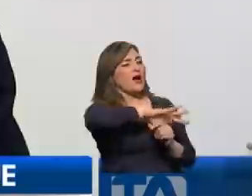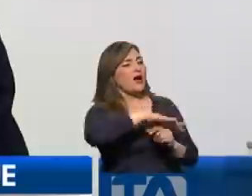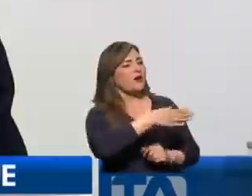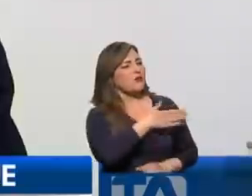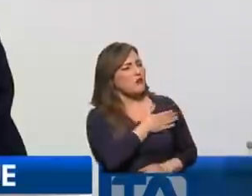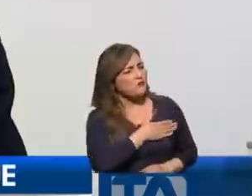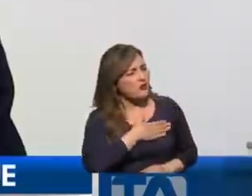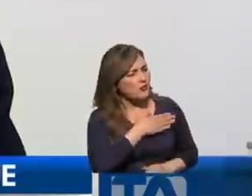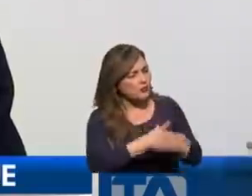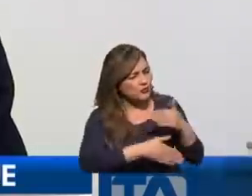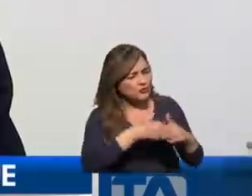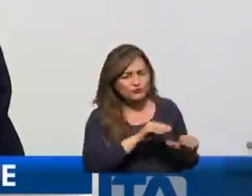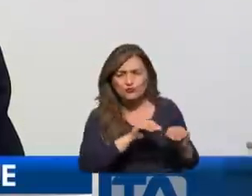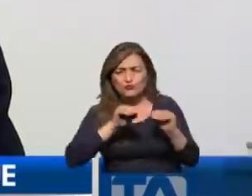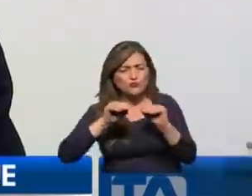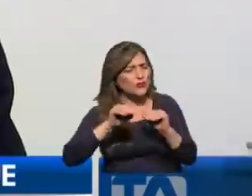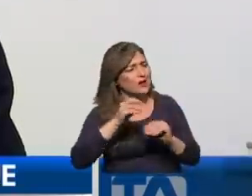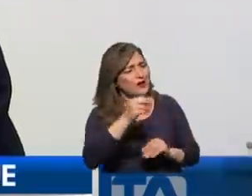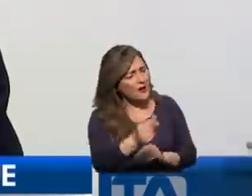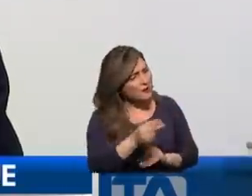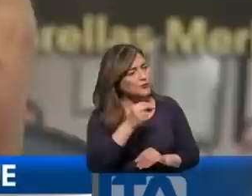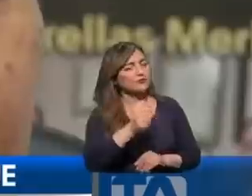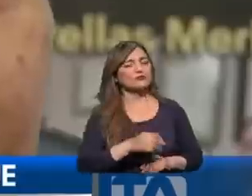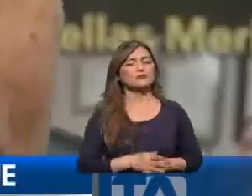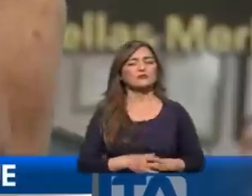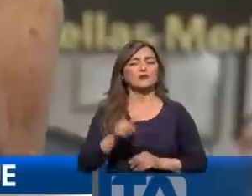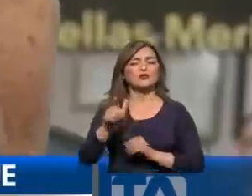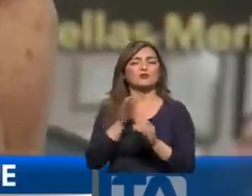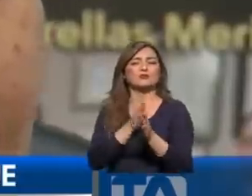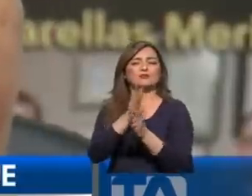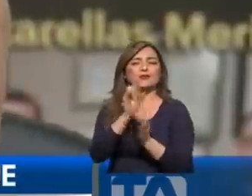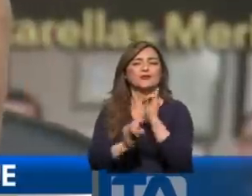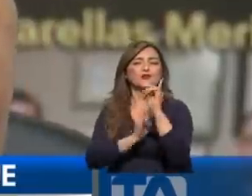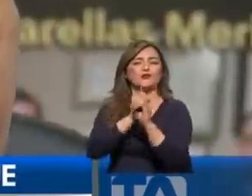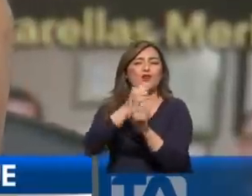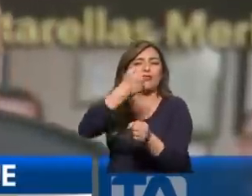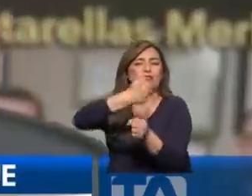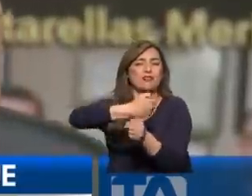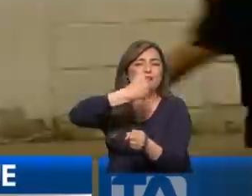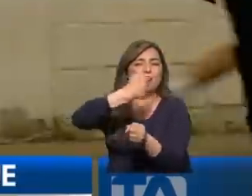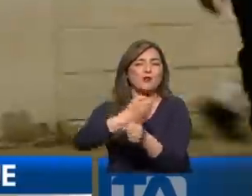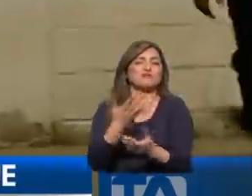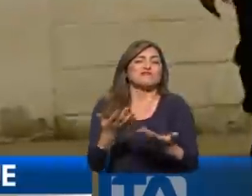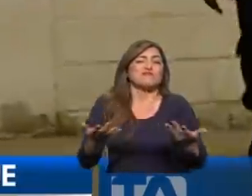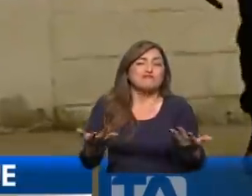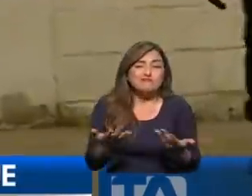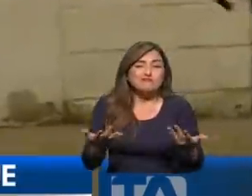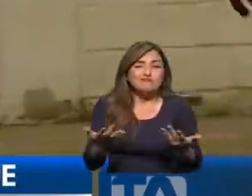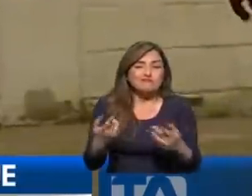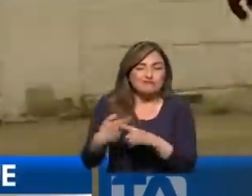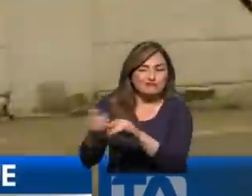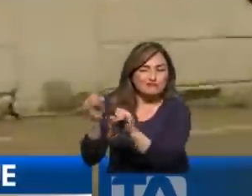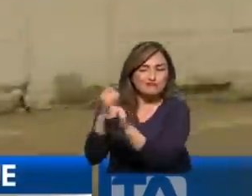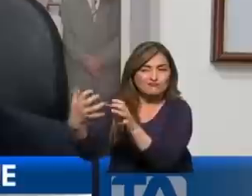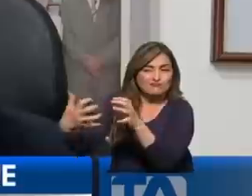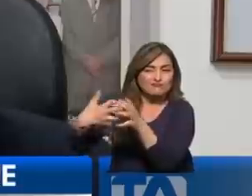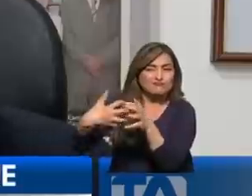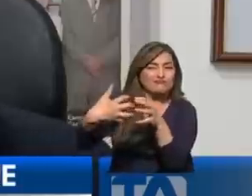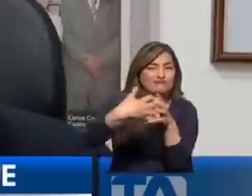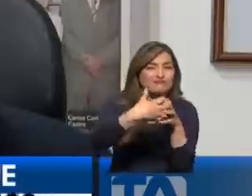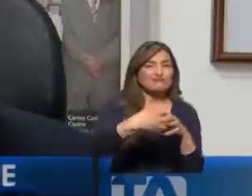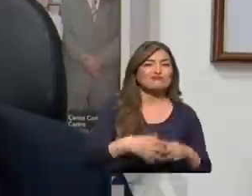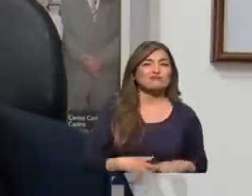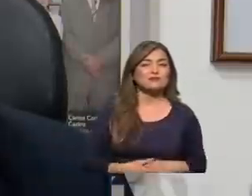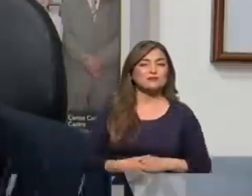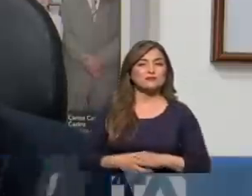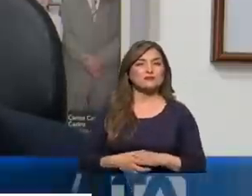repatriación. Pero para el internacionalista Carlos Estarellas, se trata de un trabajo que se debe efectuar también con otras instituciones. Por un